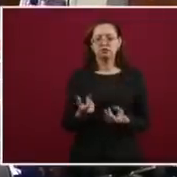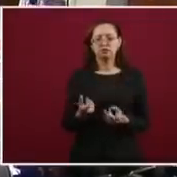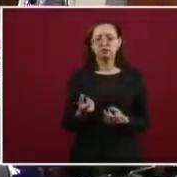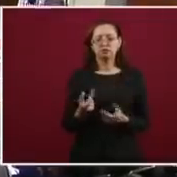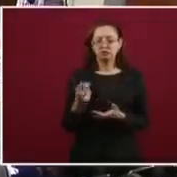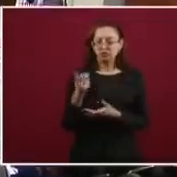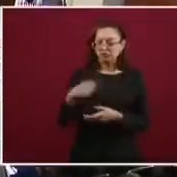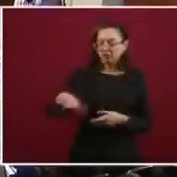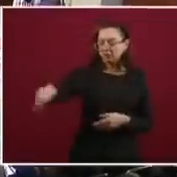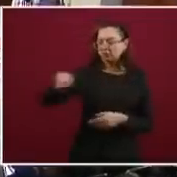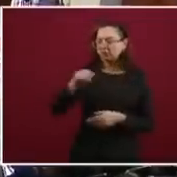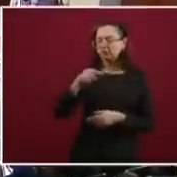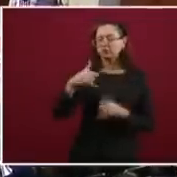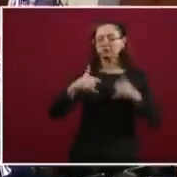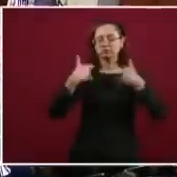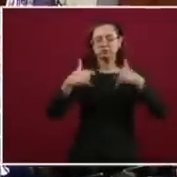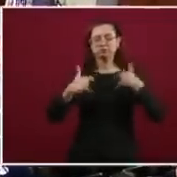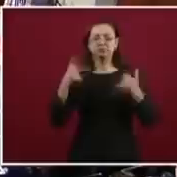consumo